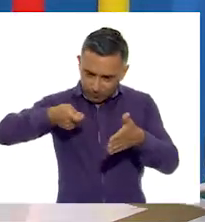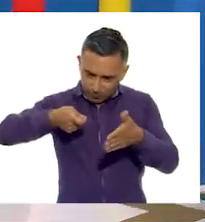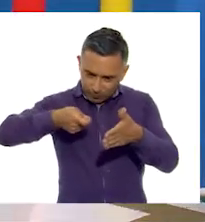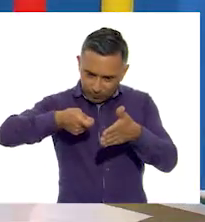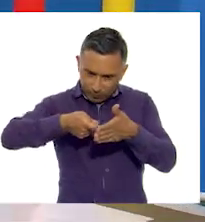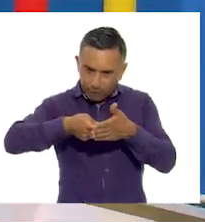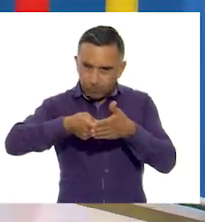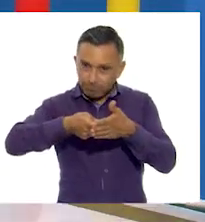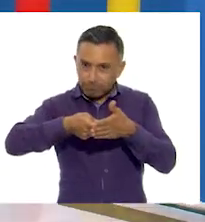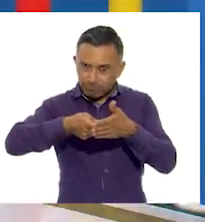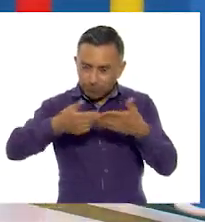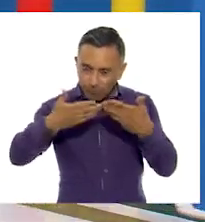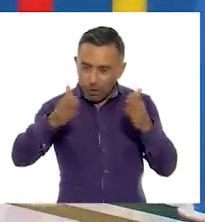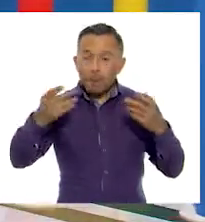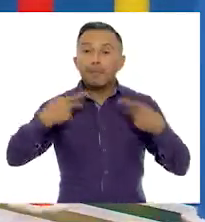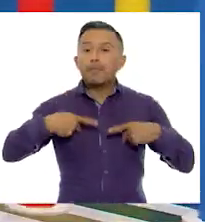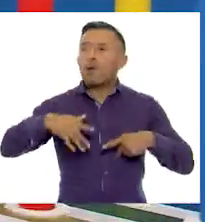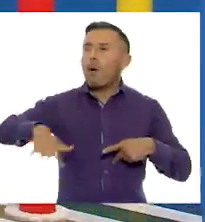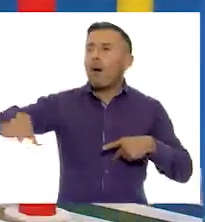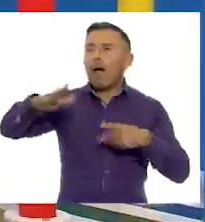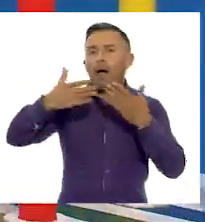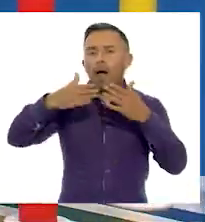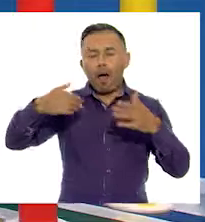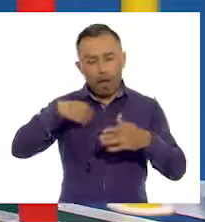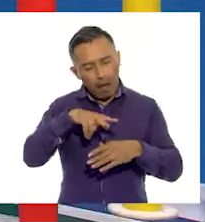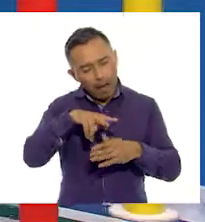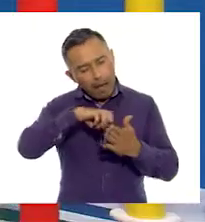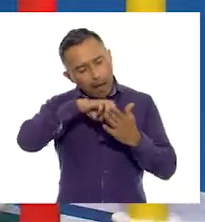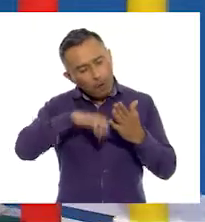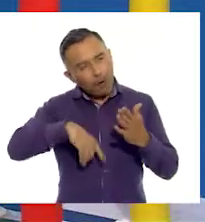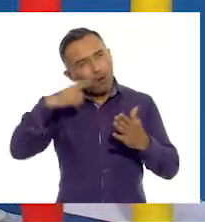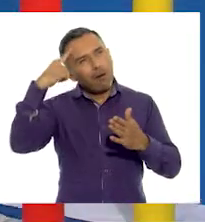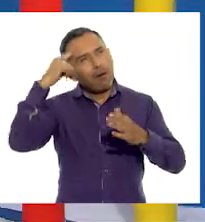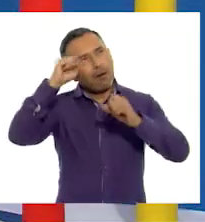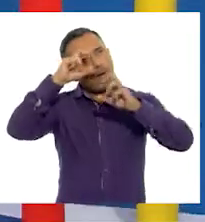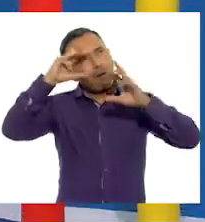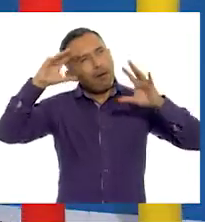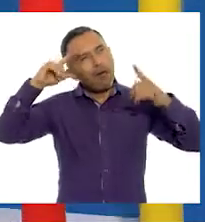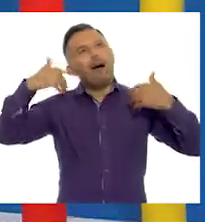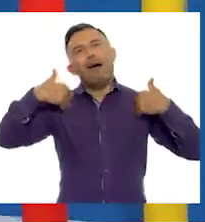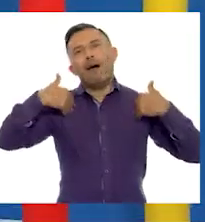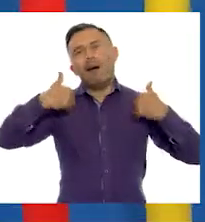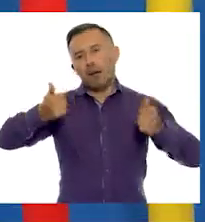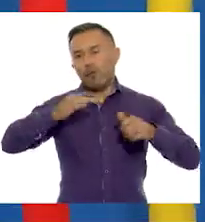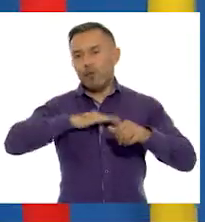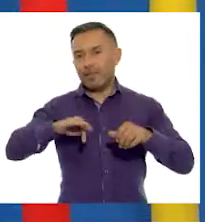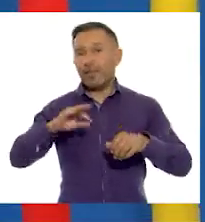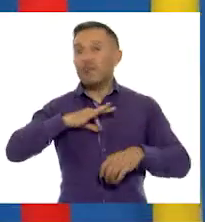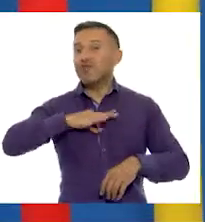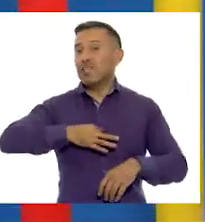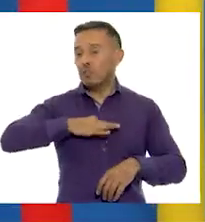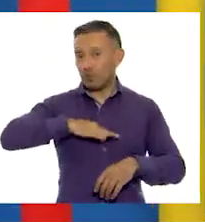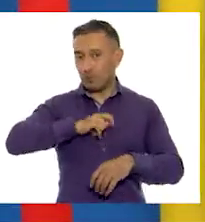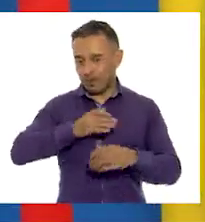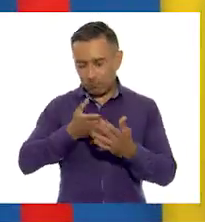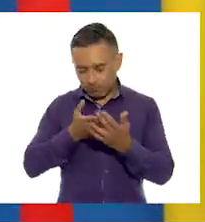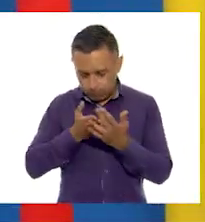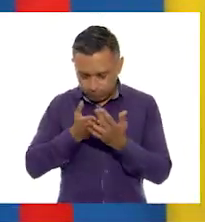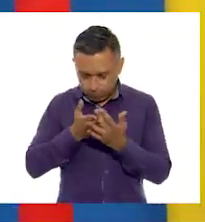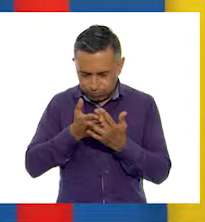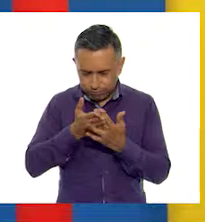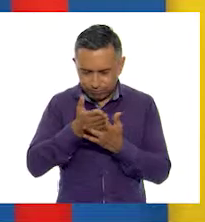cardiovasculares. Para el virus, la ACE2 es como una cerradura en la que introduce una llave, la proteína S.